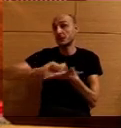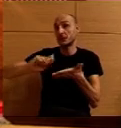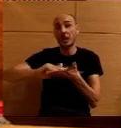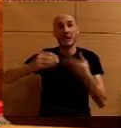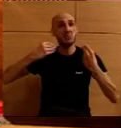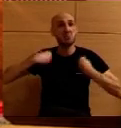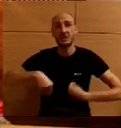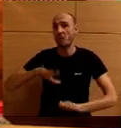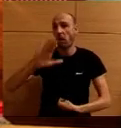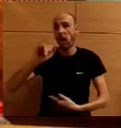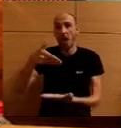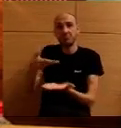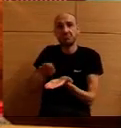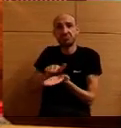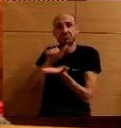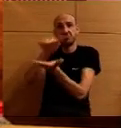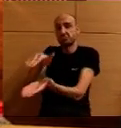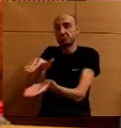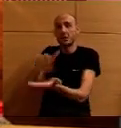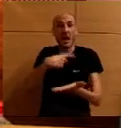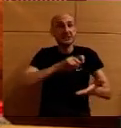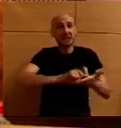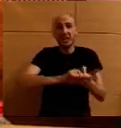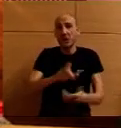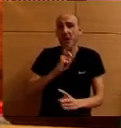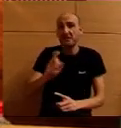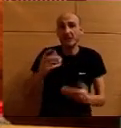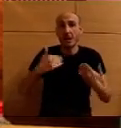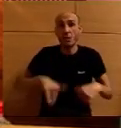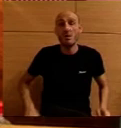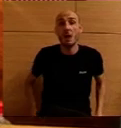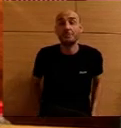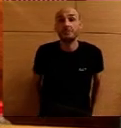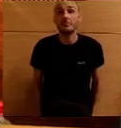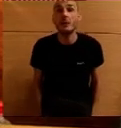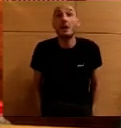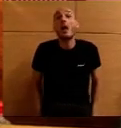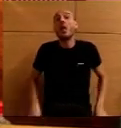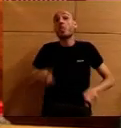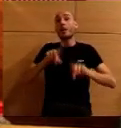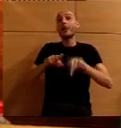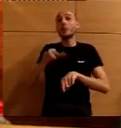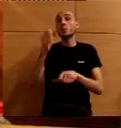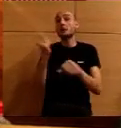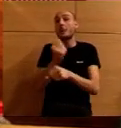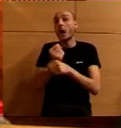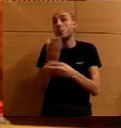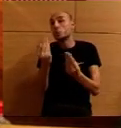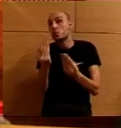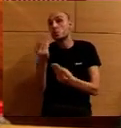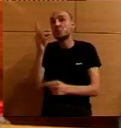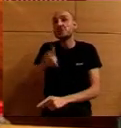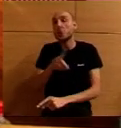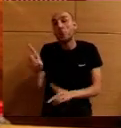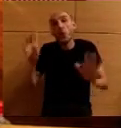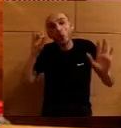secretario le indicó en la Comisión de Transformación. Otra cosa es que se trabaje más o menos, que una quiera ir más veces